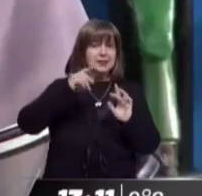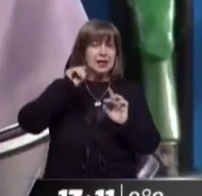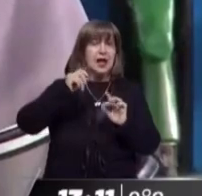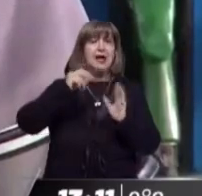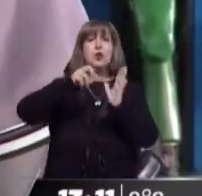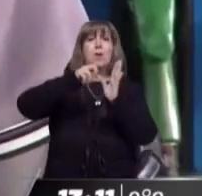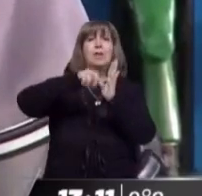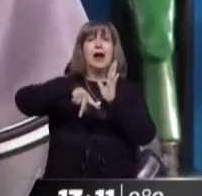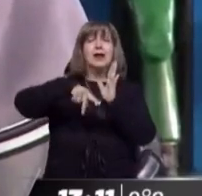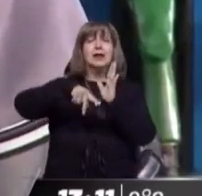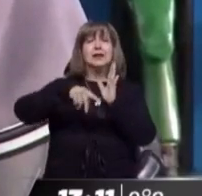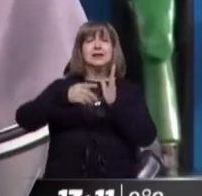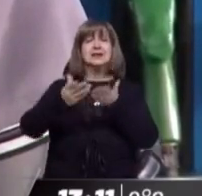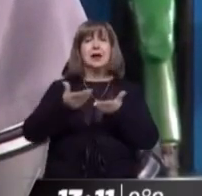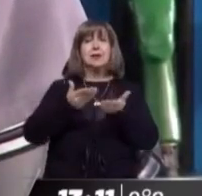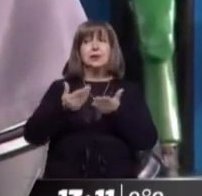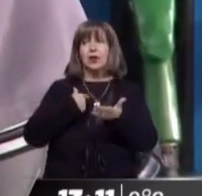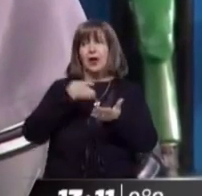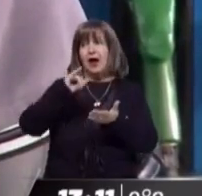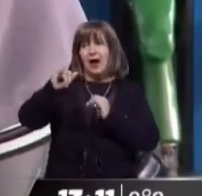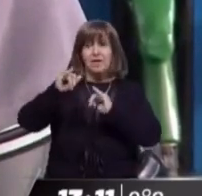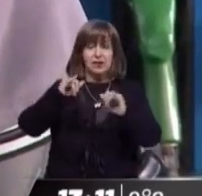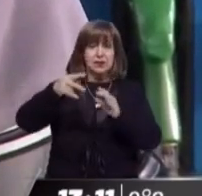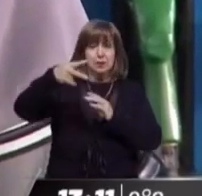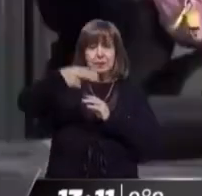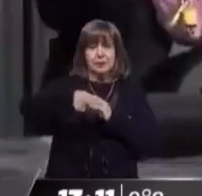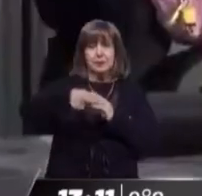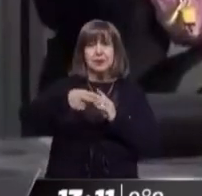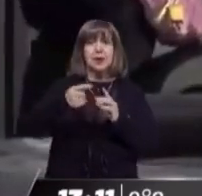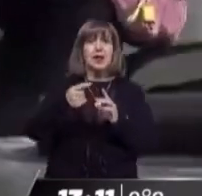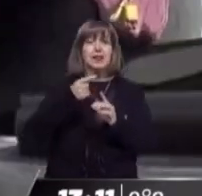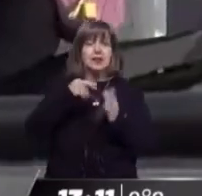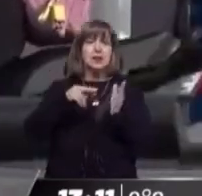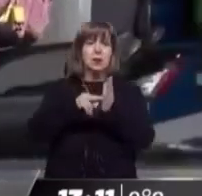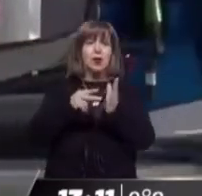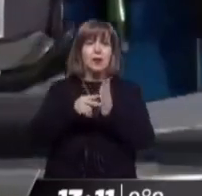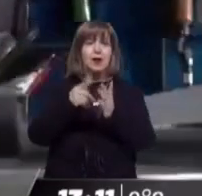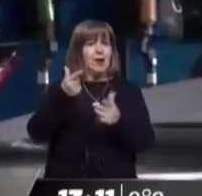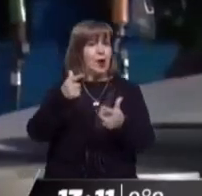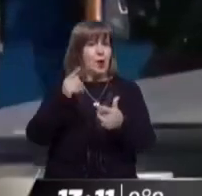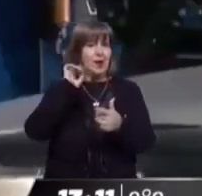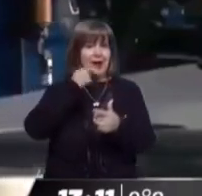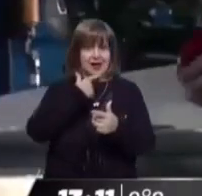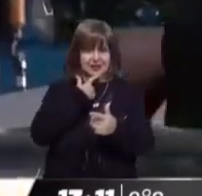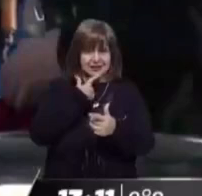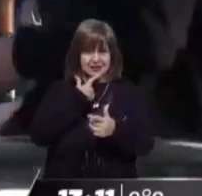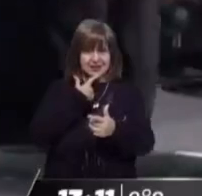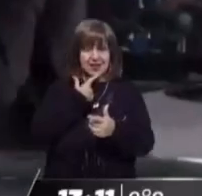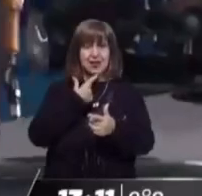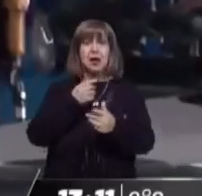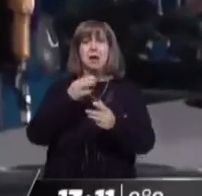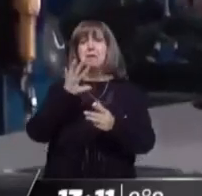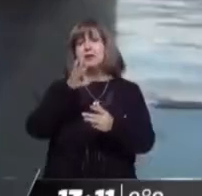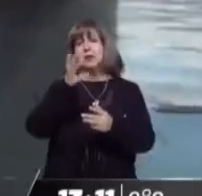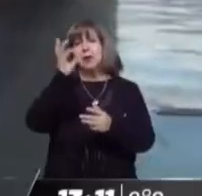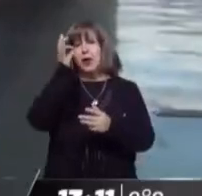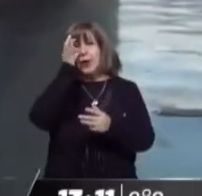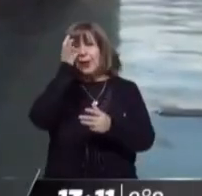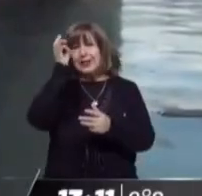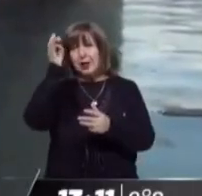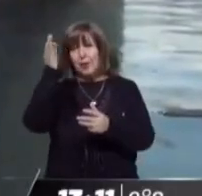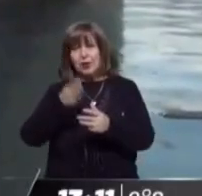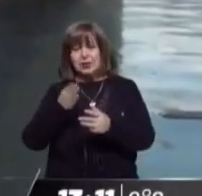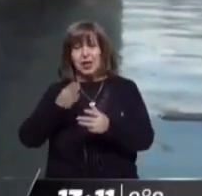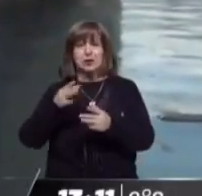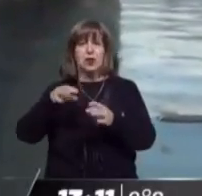ese plan que el servicio se les puede interrumpir son las que se encuentran sufriendo problemas de escasez de gas que representan el 20% de las estaciones de la